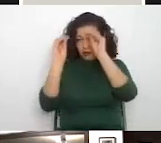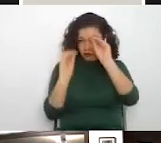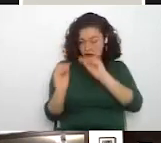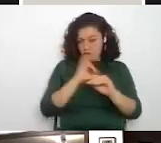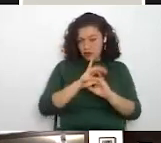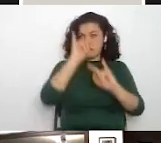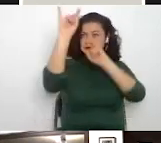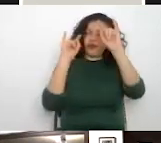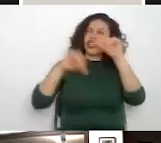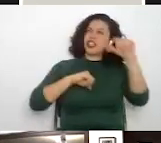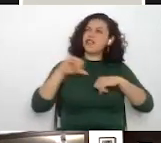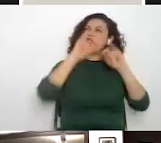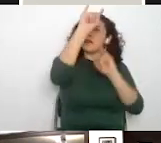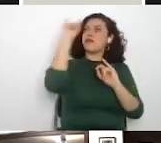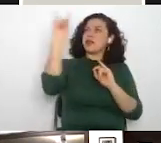cada actividad,